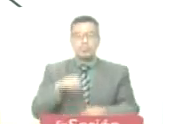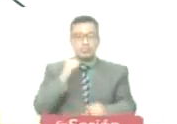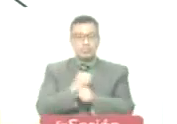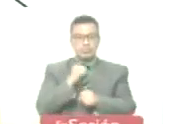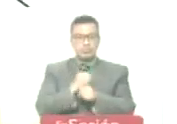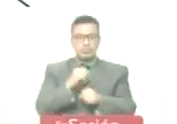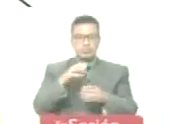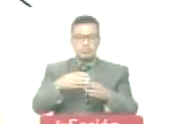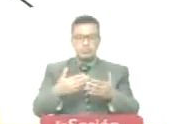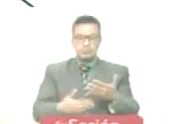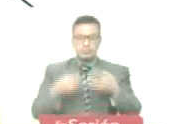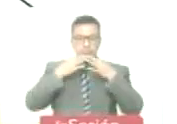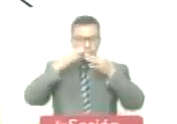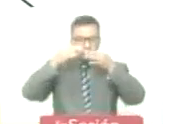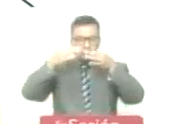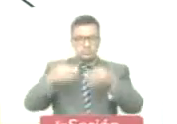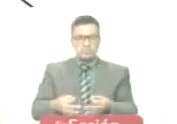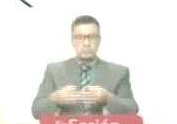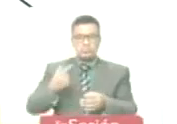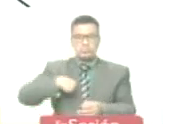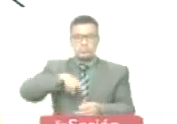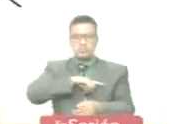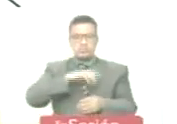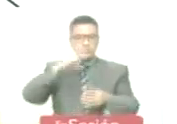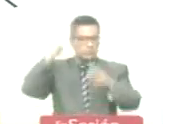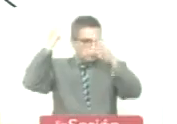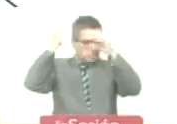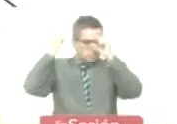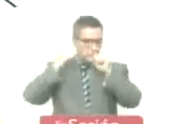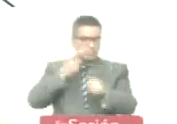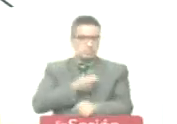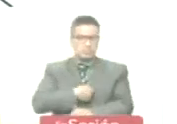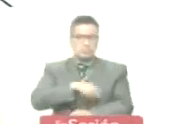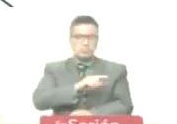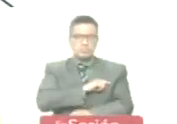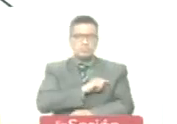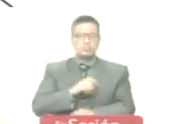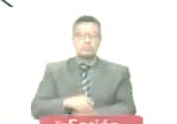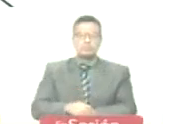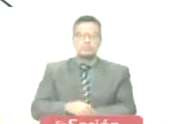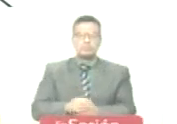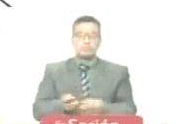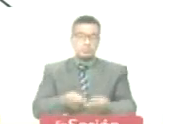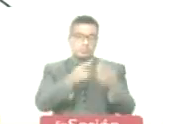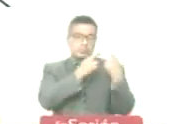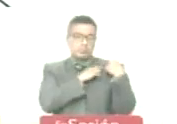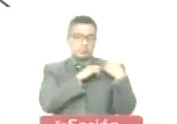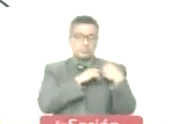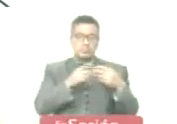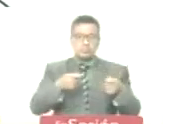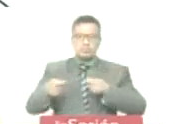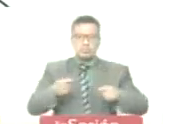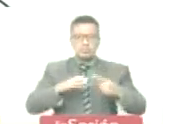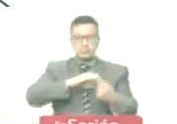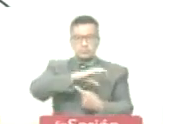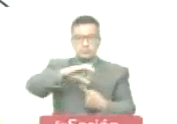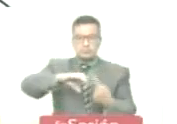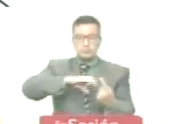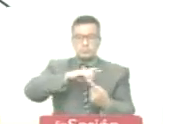funcionario oficial en nuestra embajada en España, responsable de la Oficina de Asuntos Culturales.